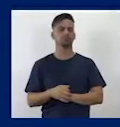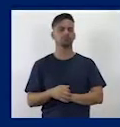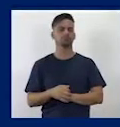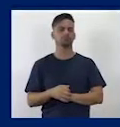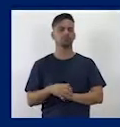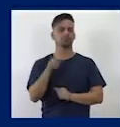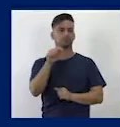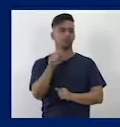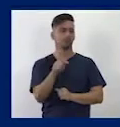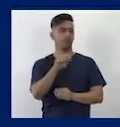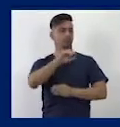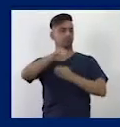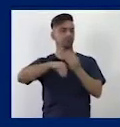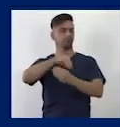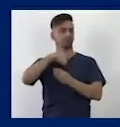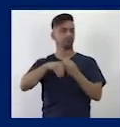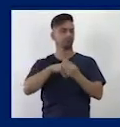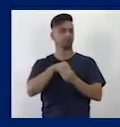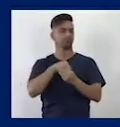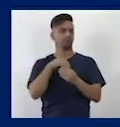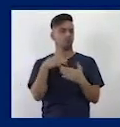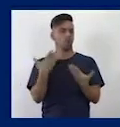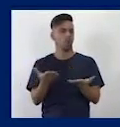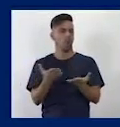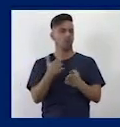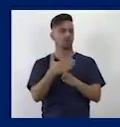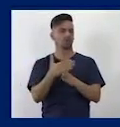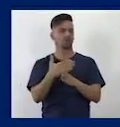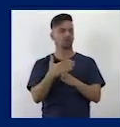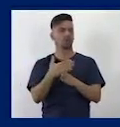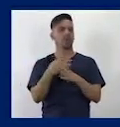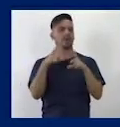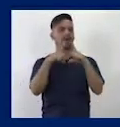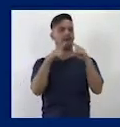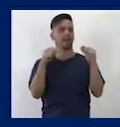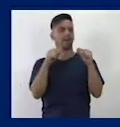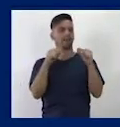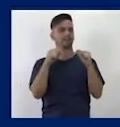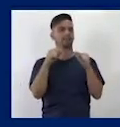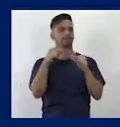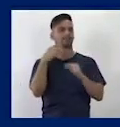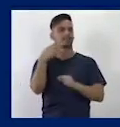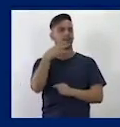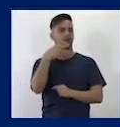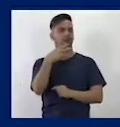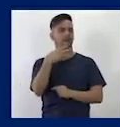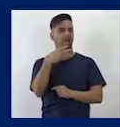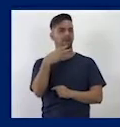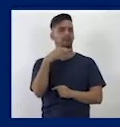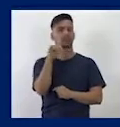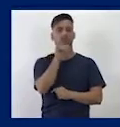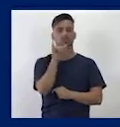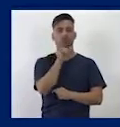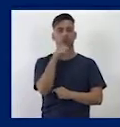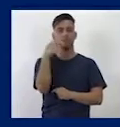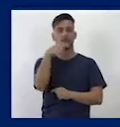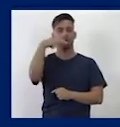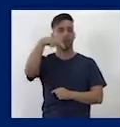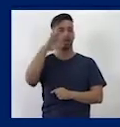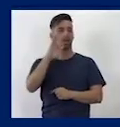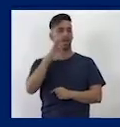bar y que eso térmico el que dará aversiones pondrá en proceso es el de la aparición del detalle que es igual a menos ene efe por